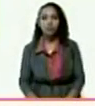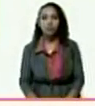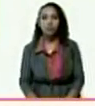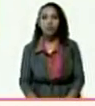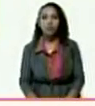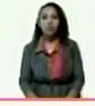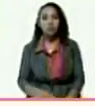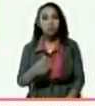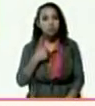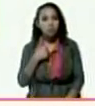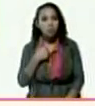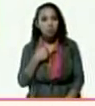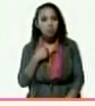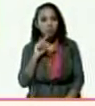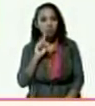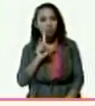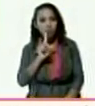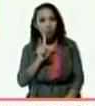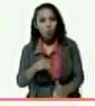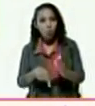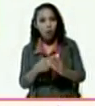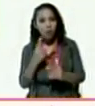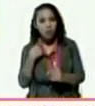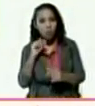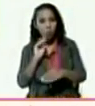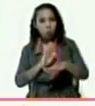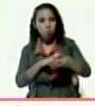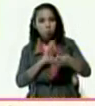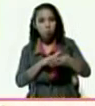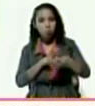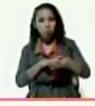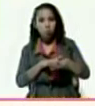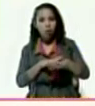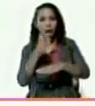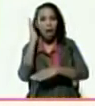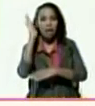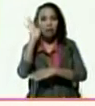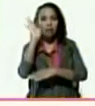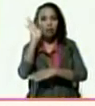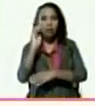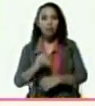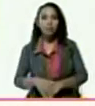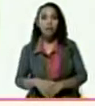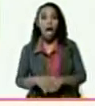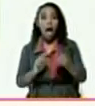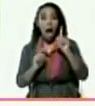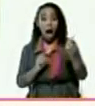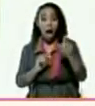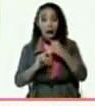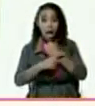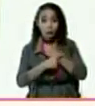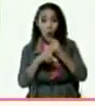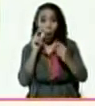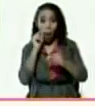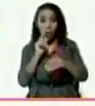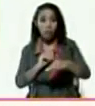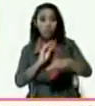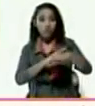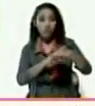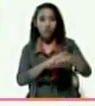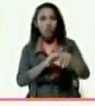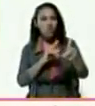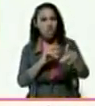Yo se lo dijimos una vez en la asamblea, a él y a toda su gente, pues. Están